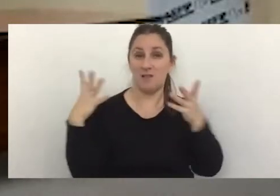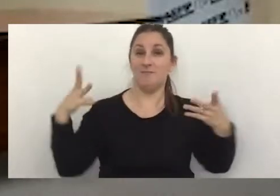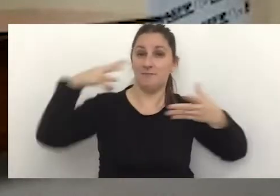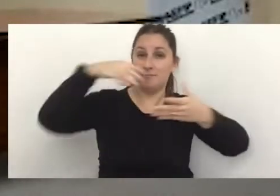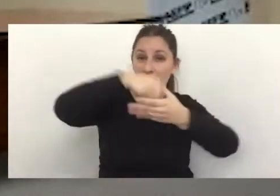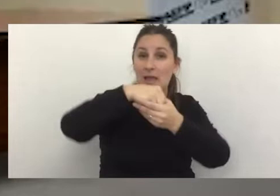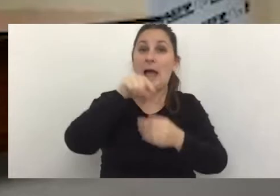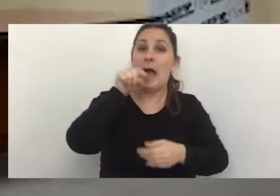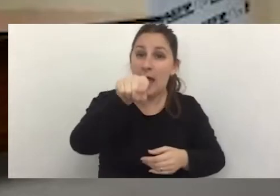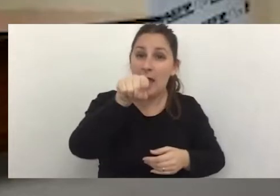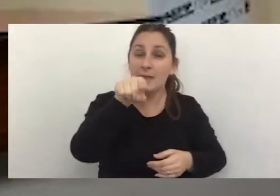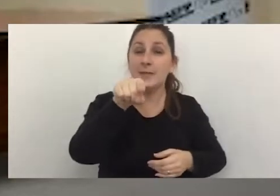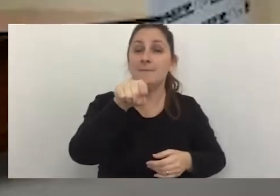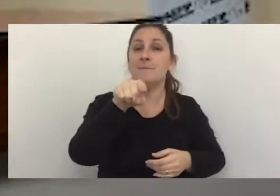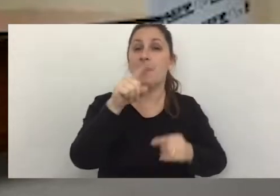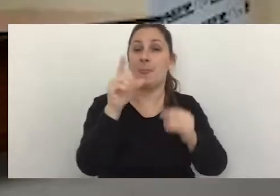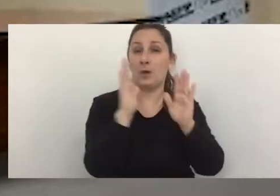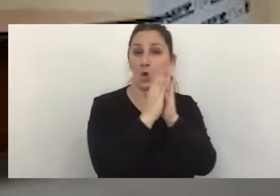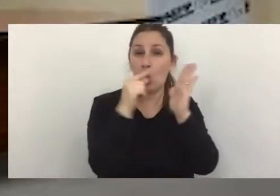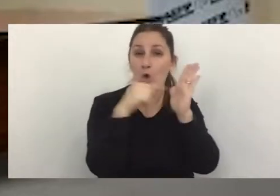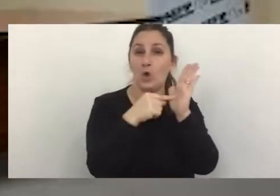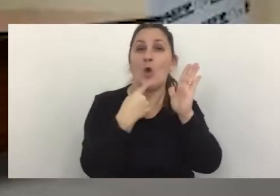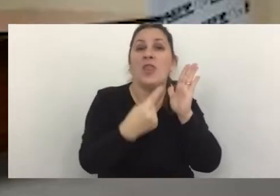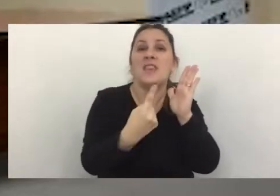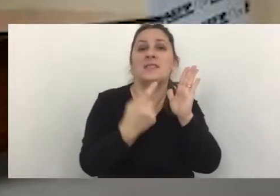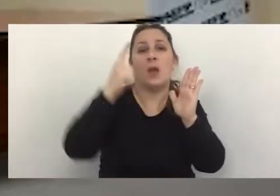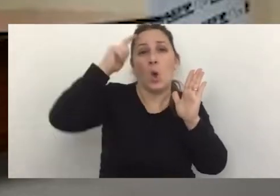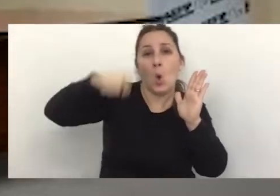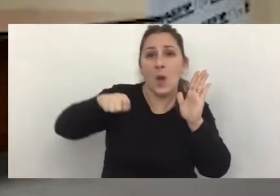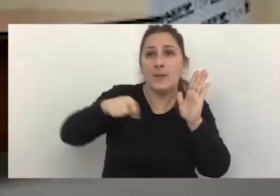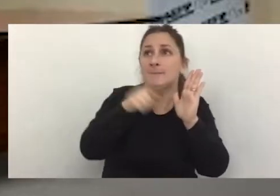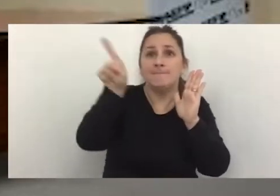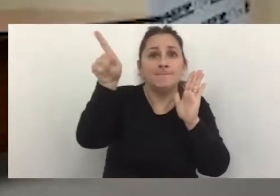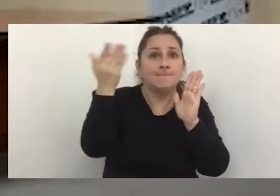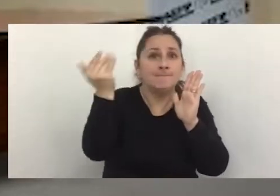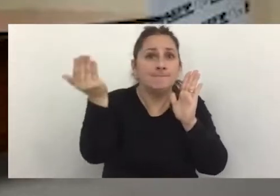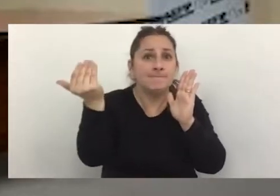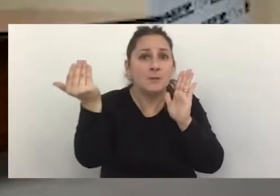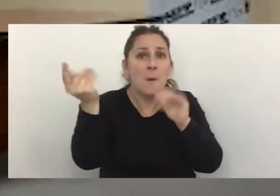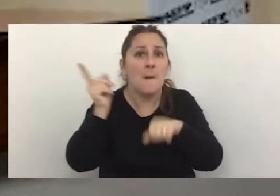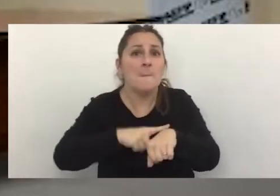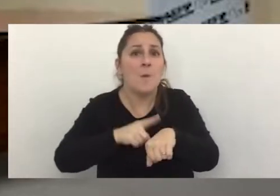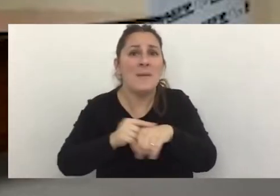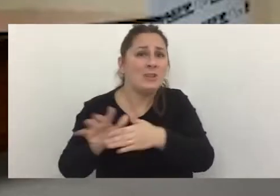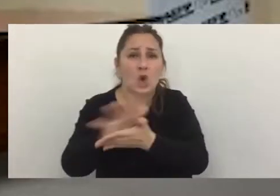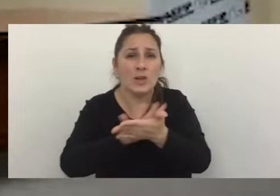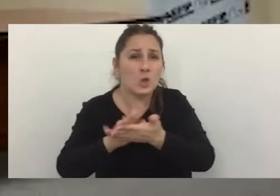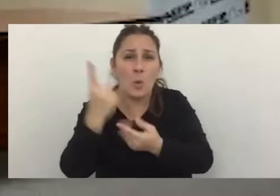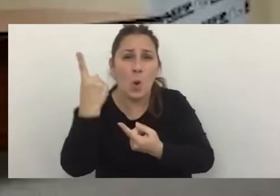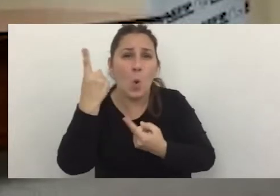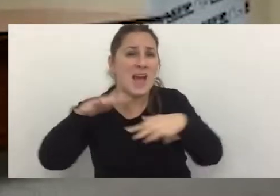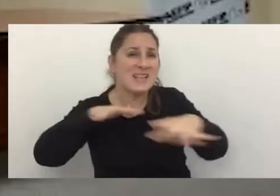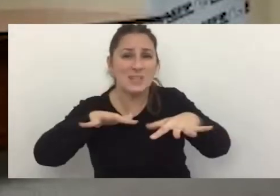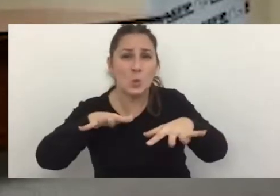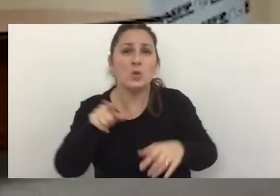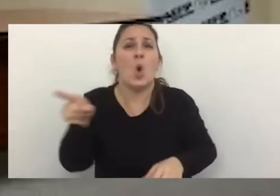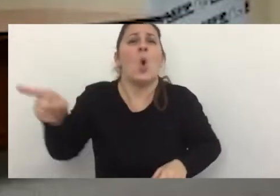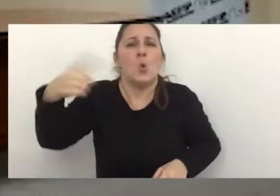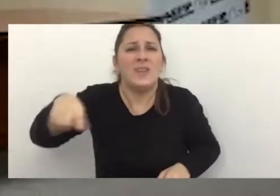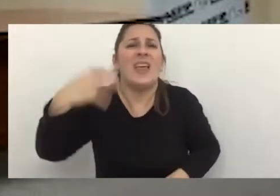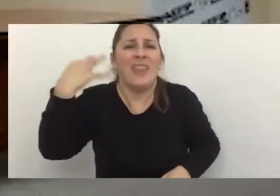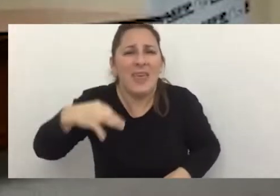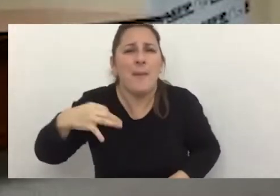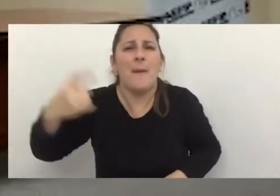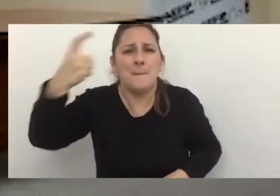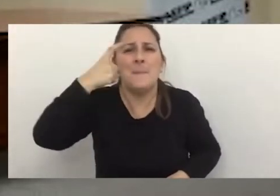ahí el Código le está diciendo a los jueces, señores, al momento de resolver un caso, ustedes tienen que tener en cuenta